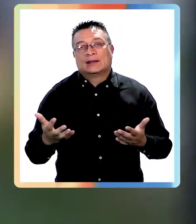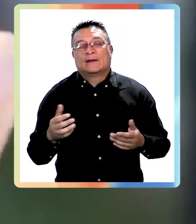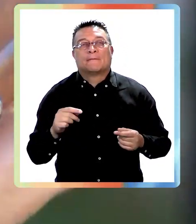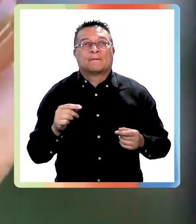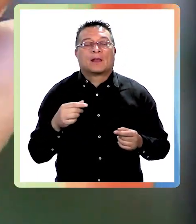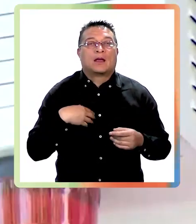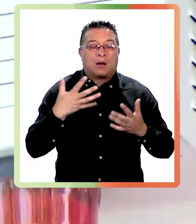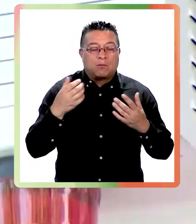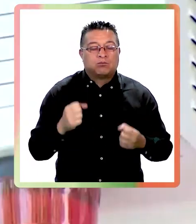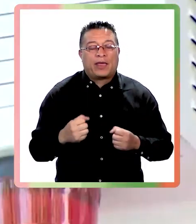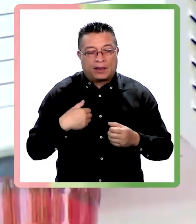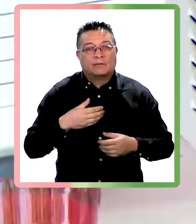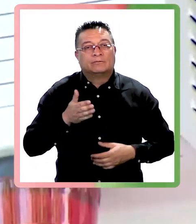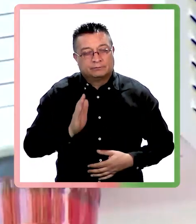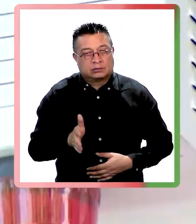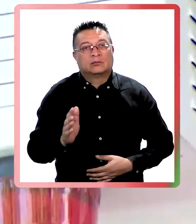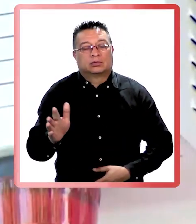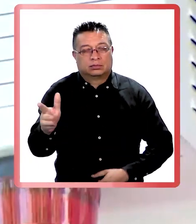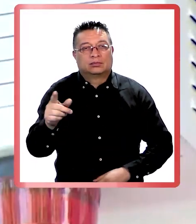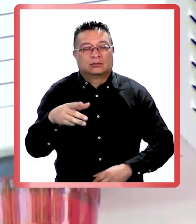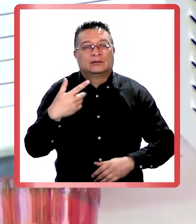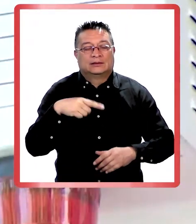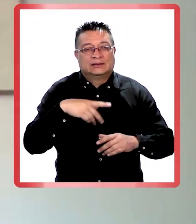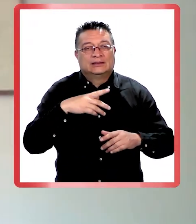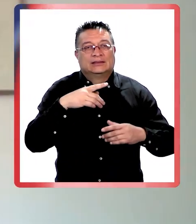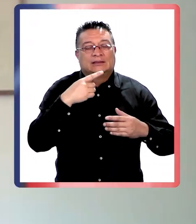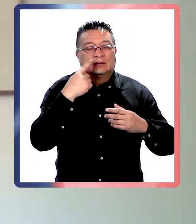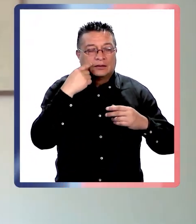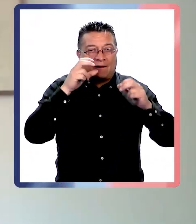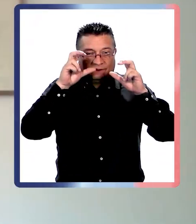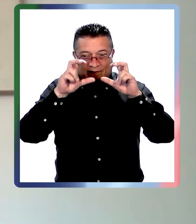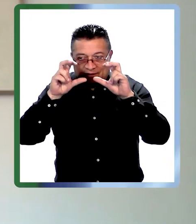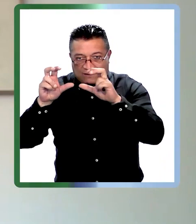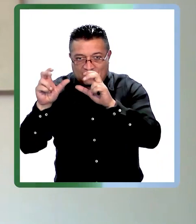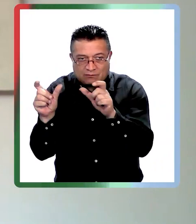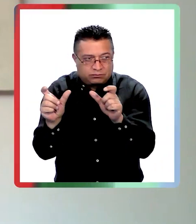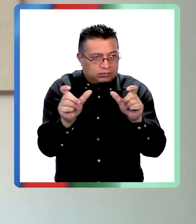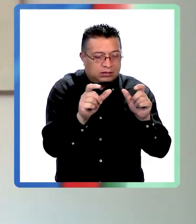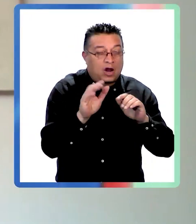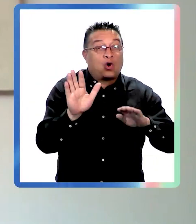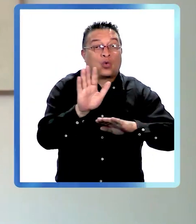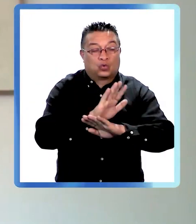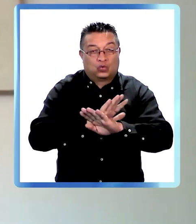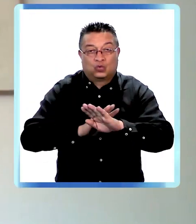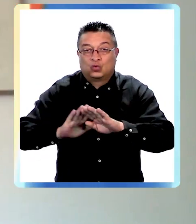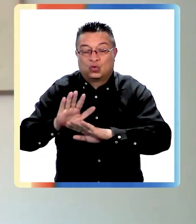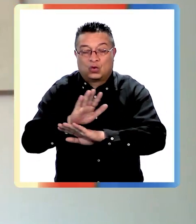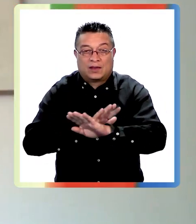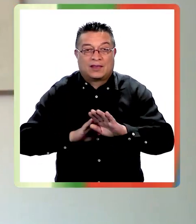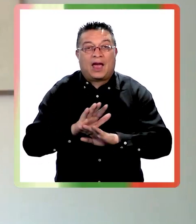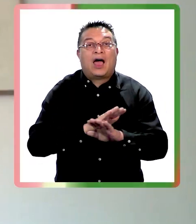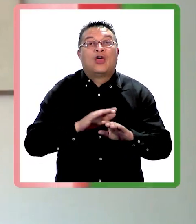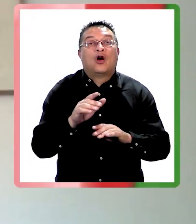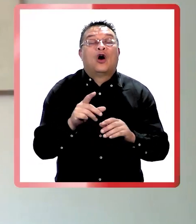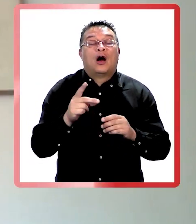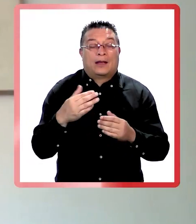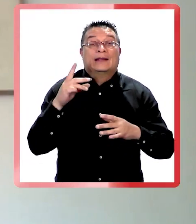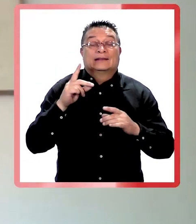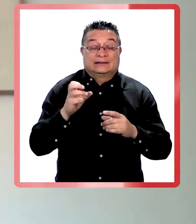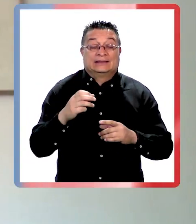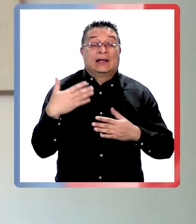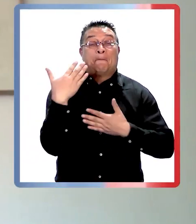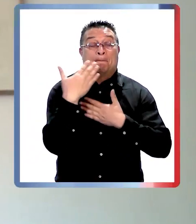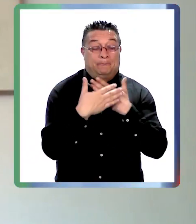a mantener en el fondo la vigilancia y mantener el cuidado de